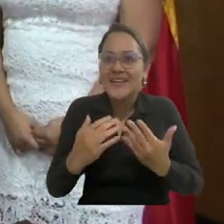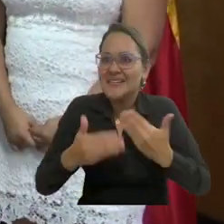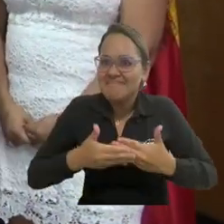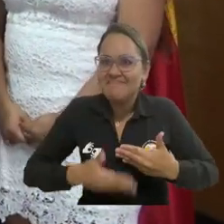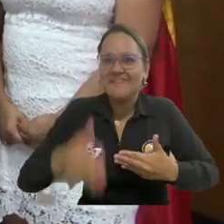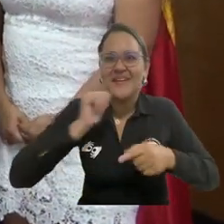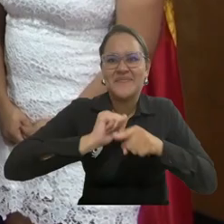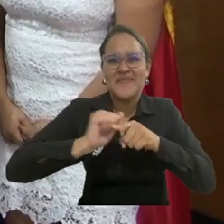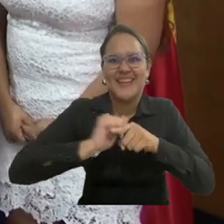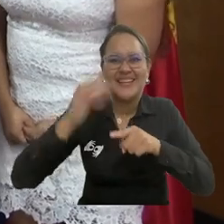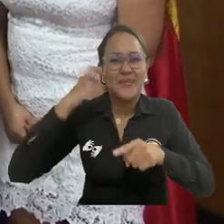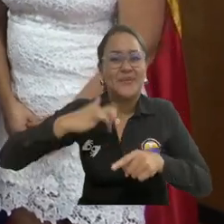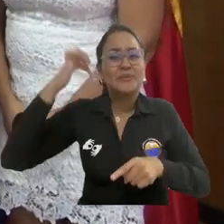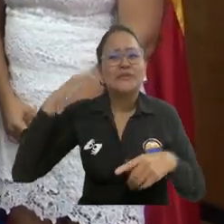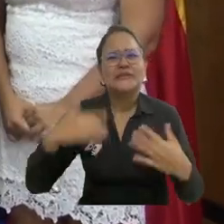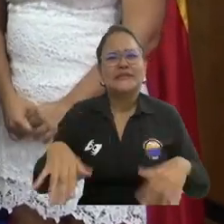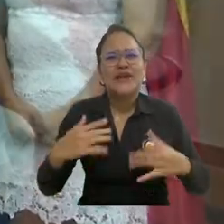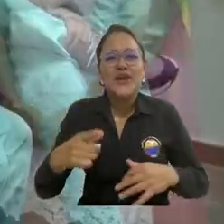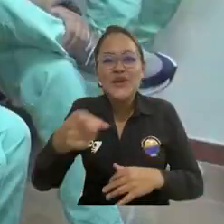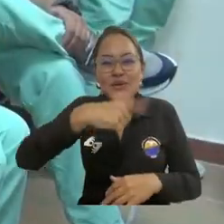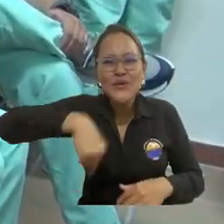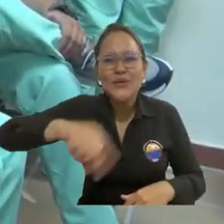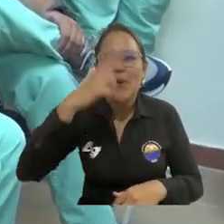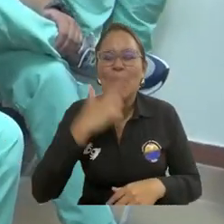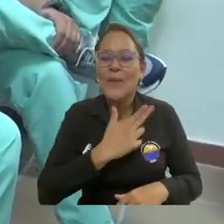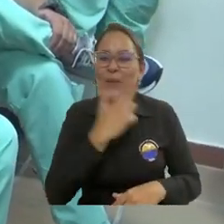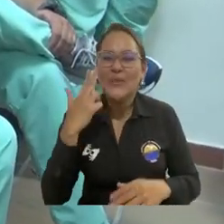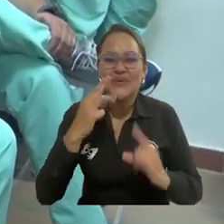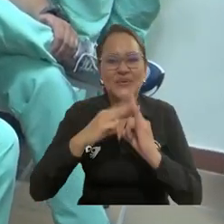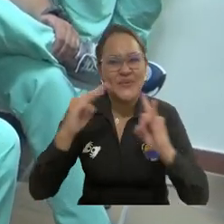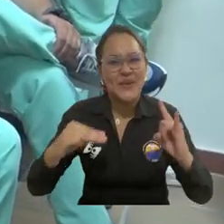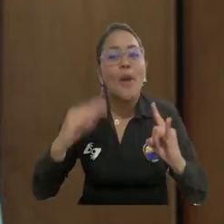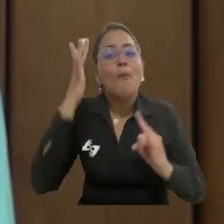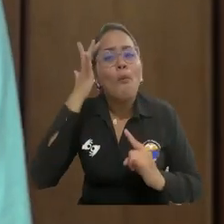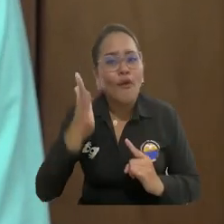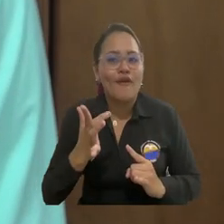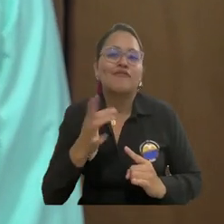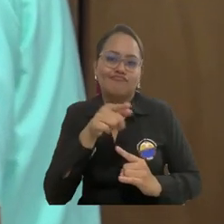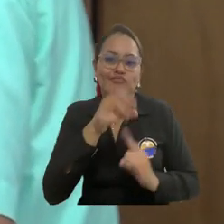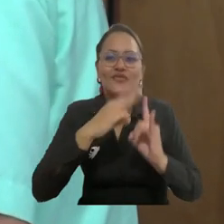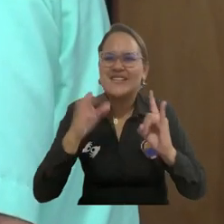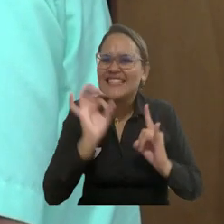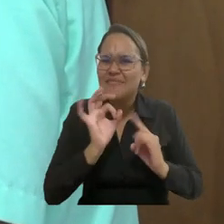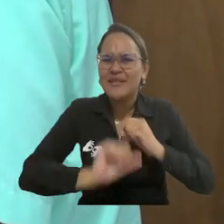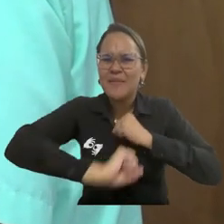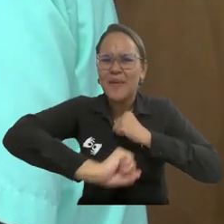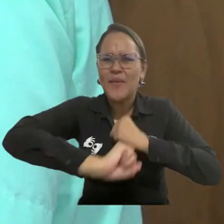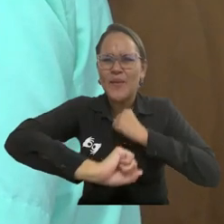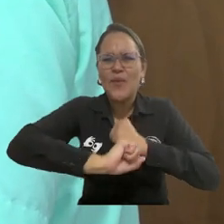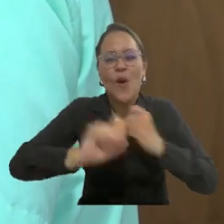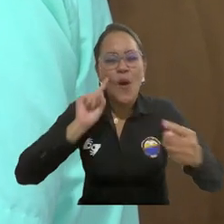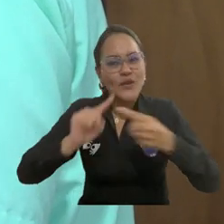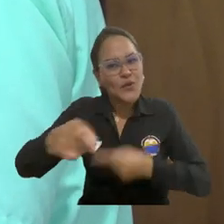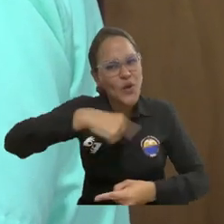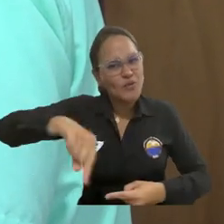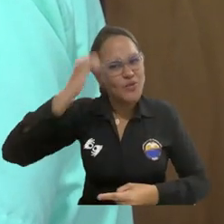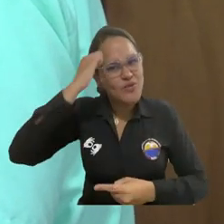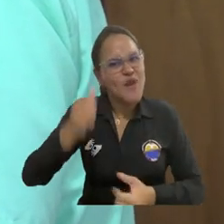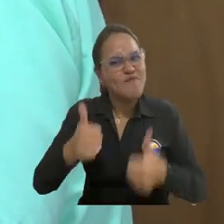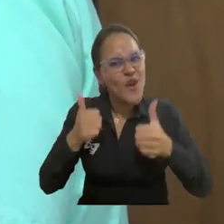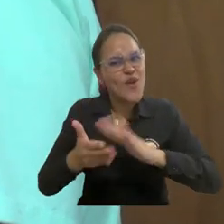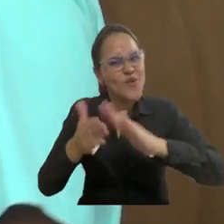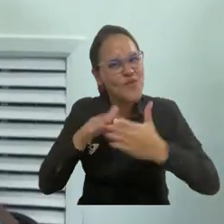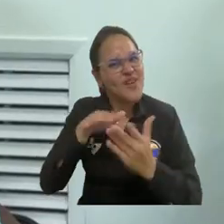prácticas profesionales. Ese compromiso de la universidad con nosotros porque siempre han estado ahí para que seamos esos docentes que realmente la comunidad